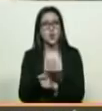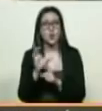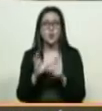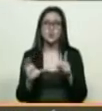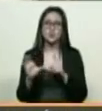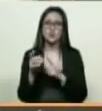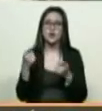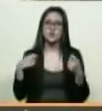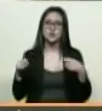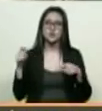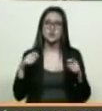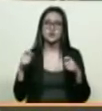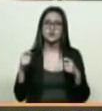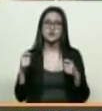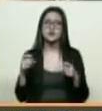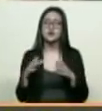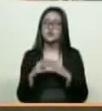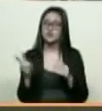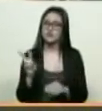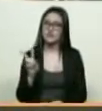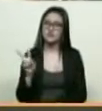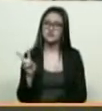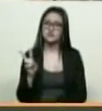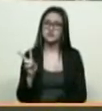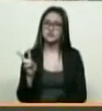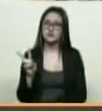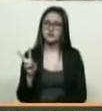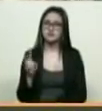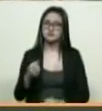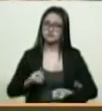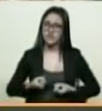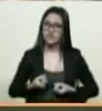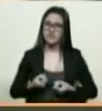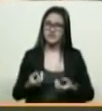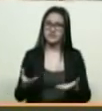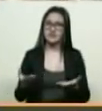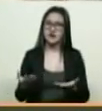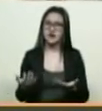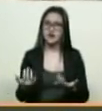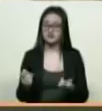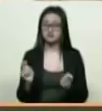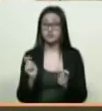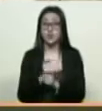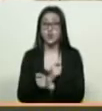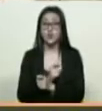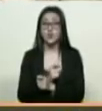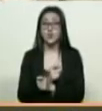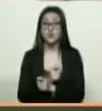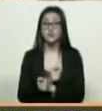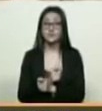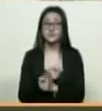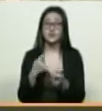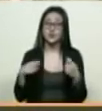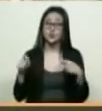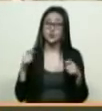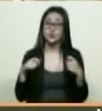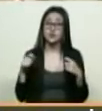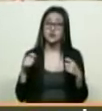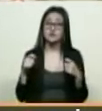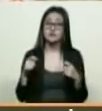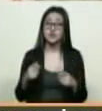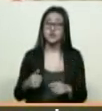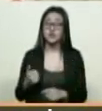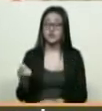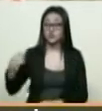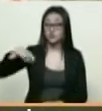cultura turística que debemos tener todos los venezolanos para garantizar que se convierta el turismo en una de las fuentes